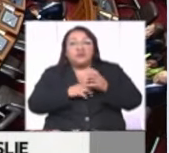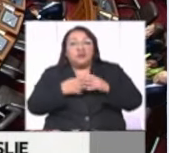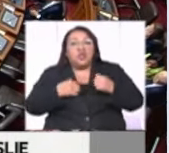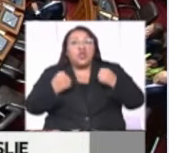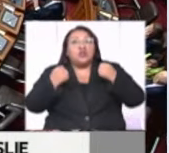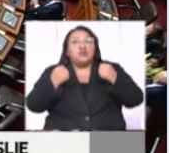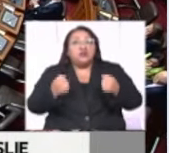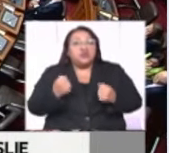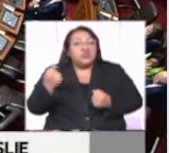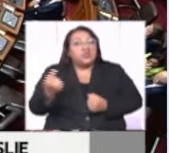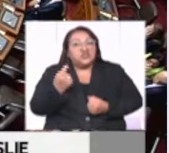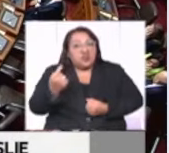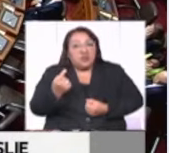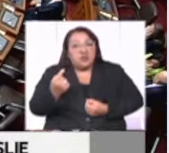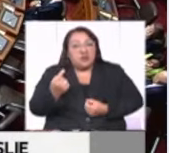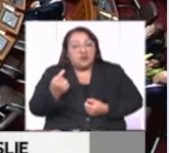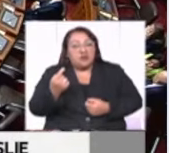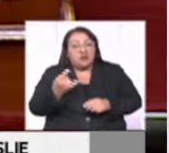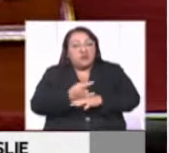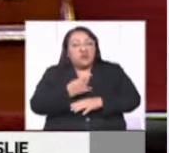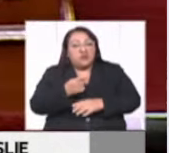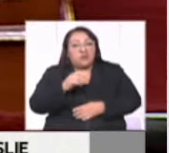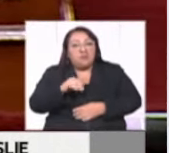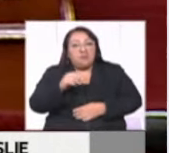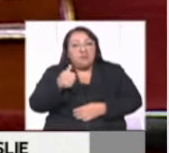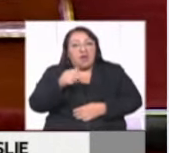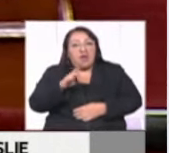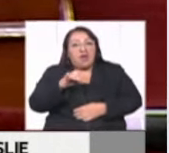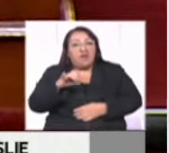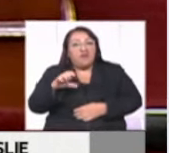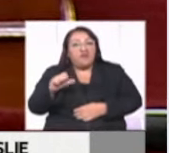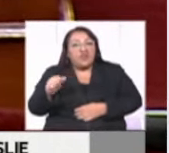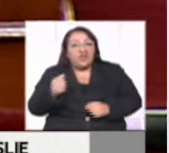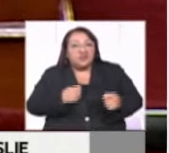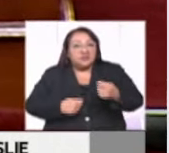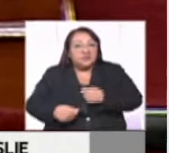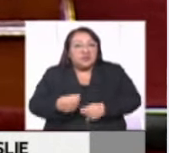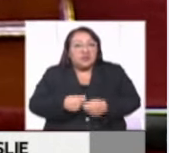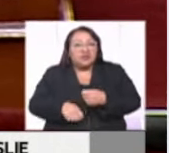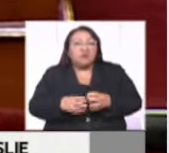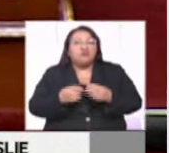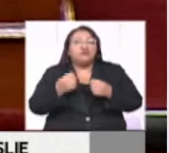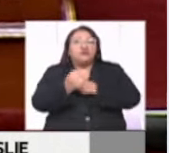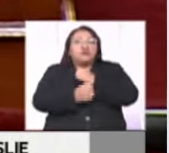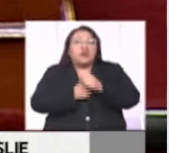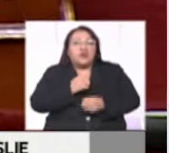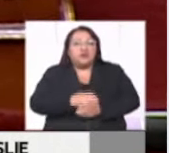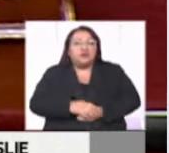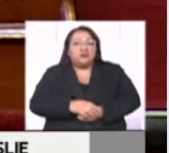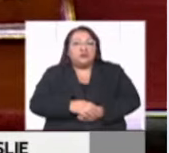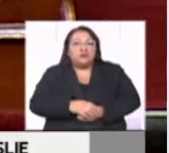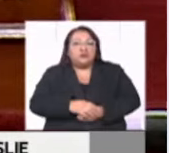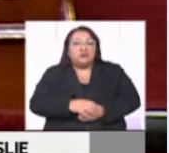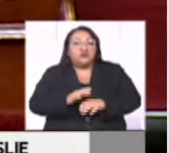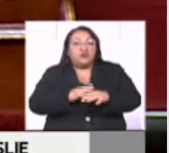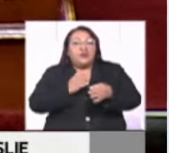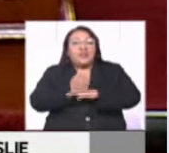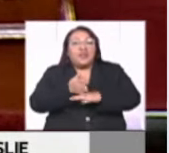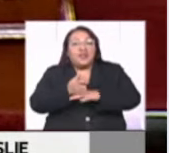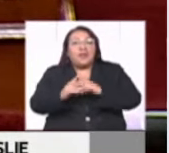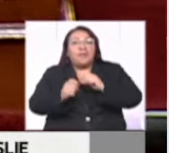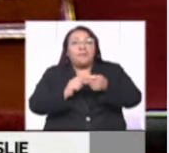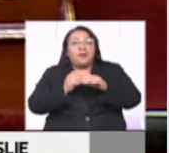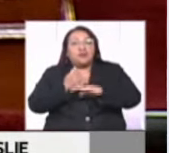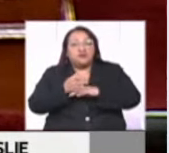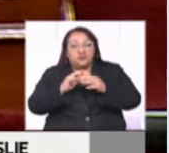luchar y sola contra esas mafias que han lucrado durante muchos años con las entradas de Machu Picchu, y